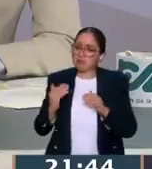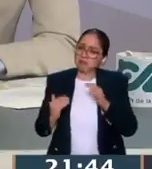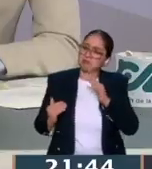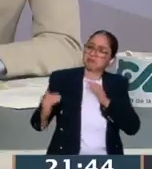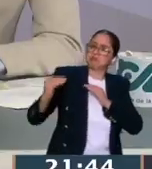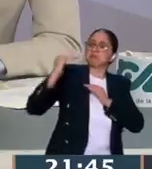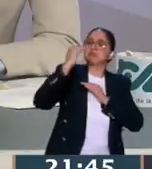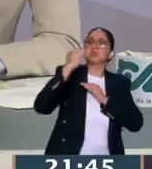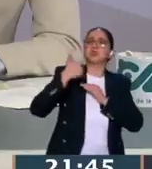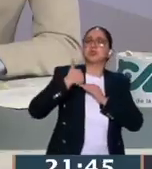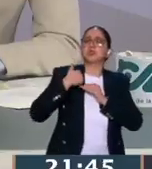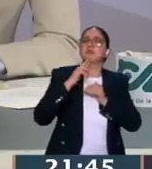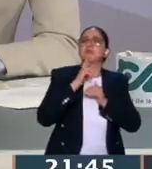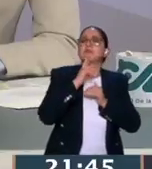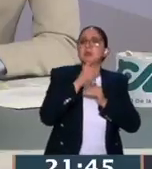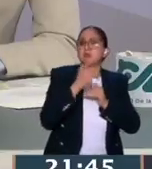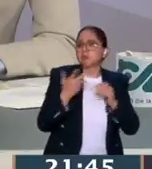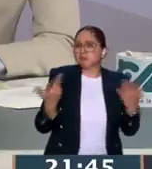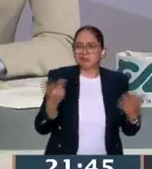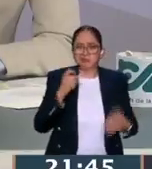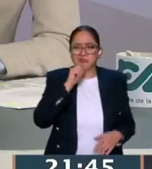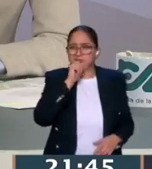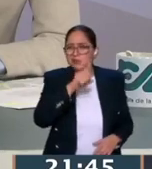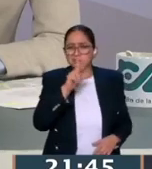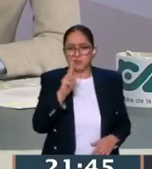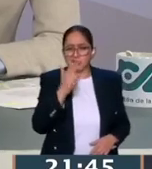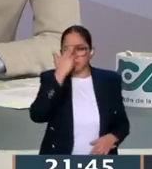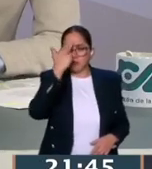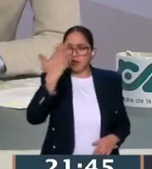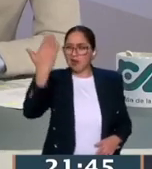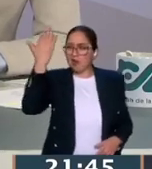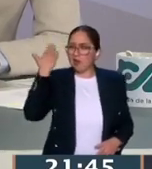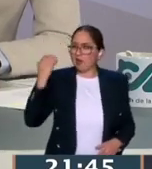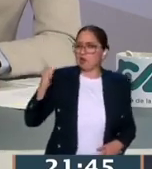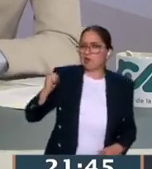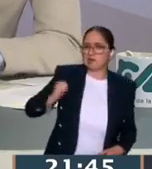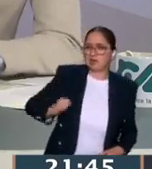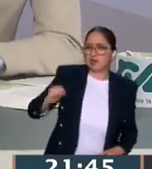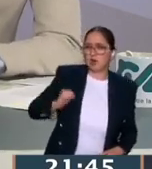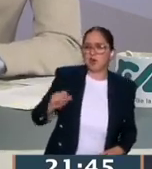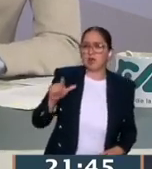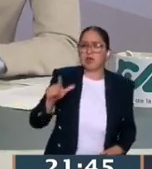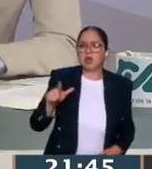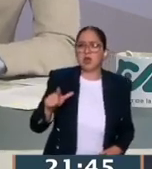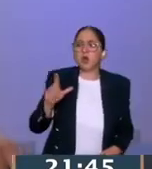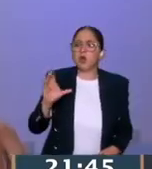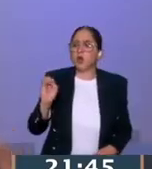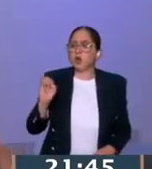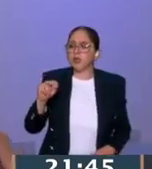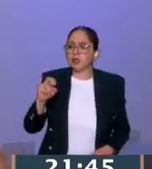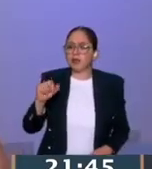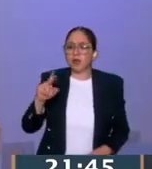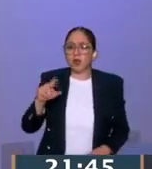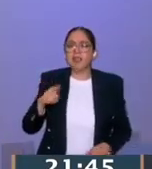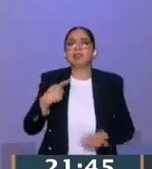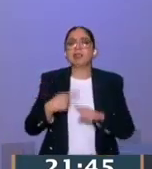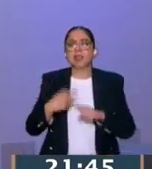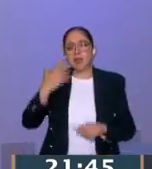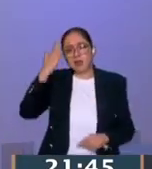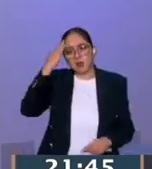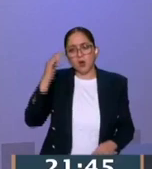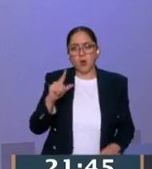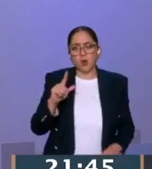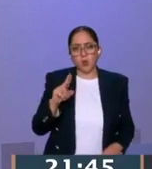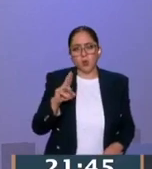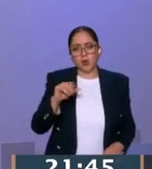otro, que además es lo mismo que ocurrió en el siglo XIX con los conservadores encabezados por Lucas Alamán.